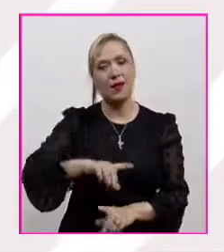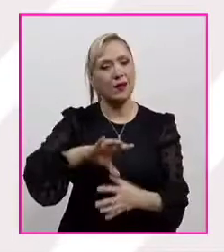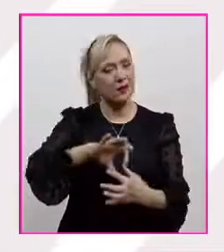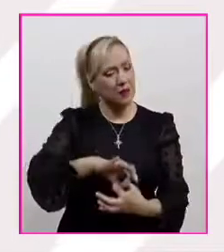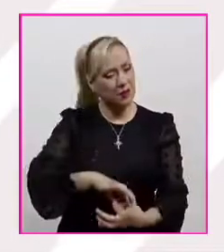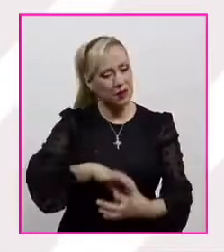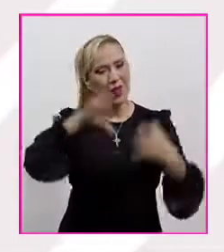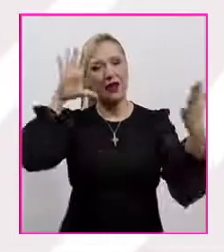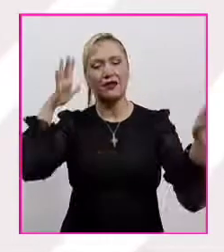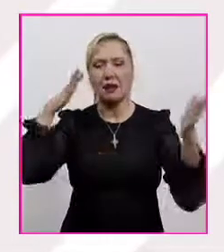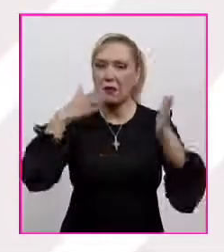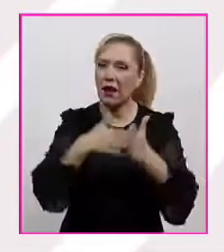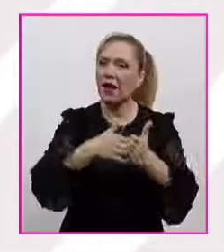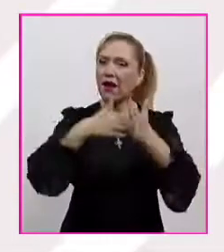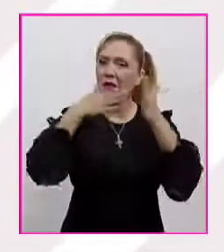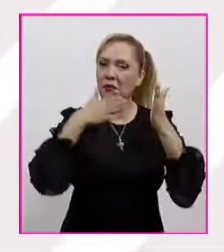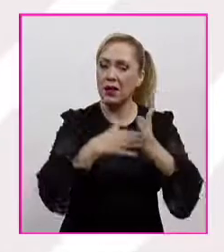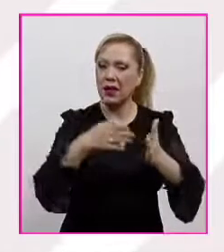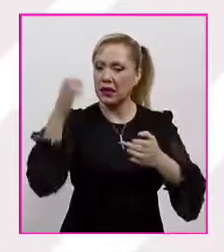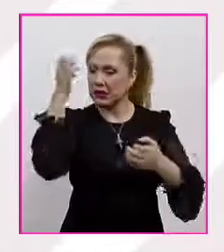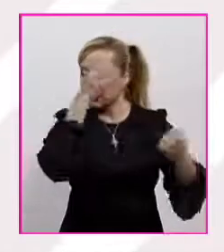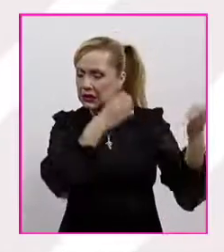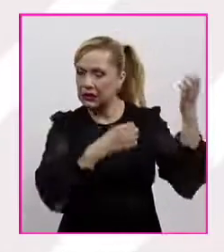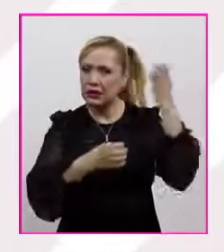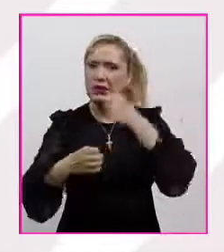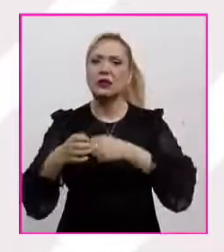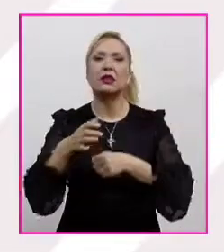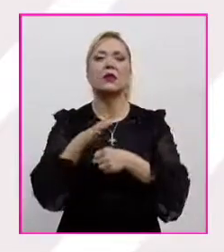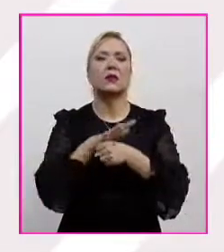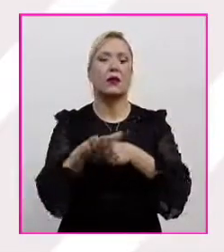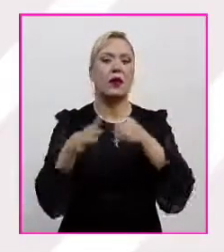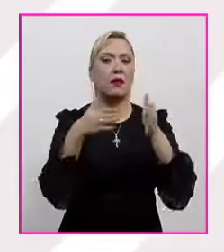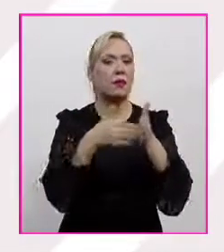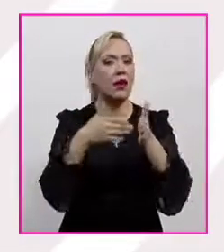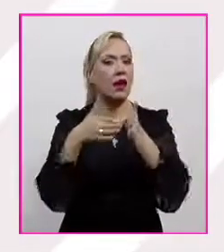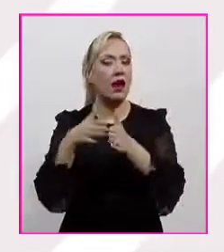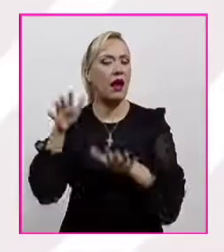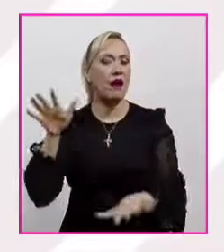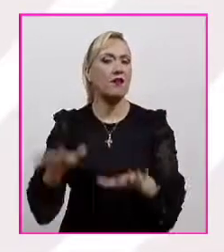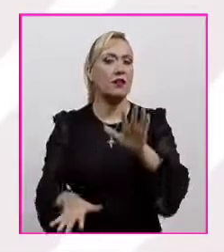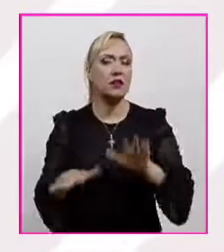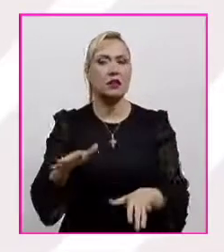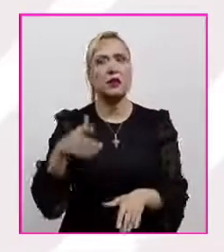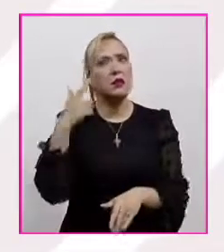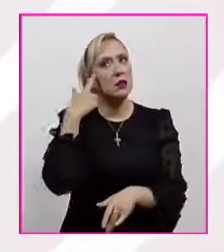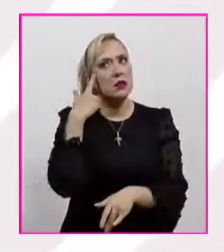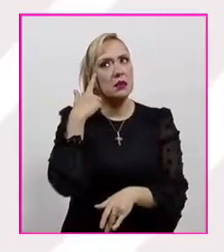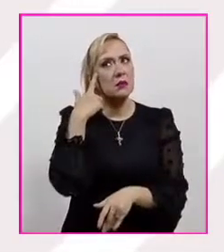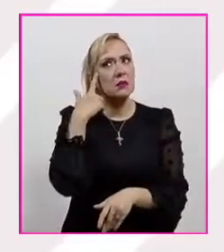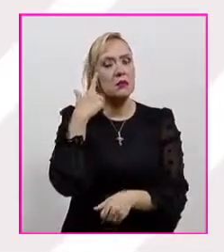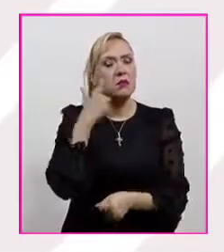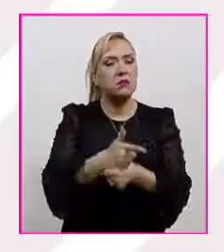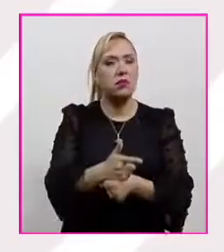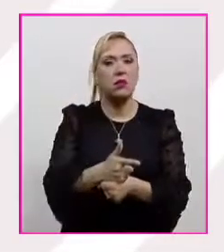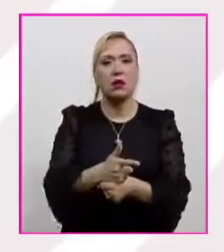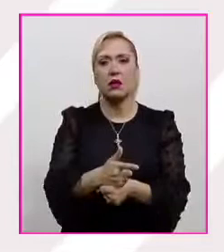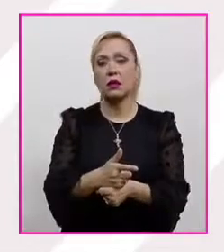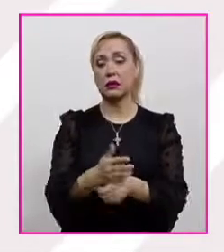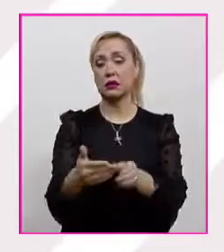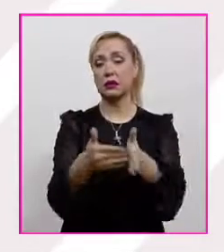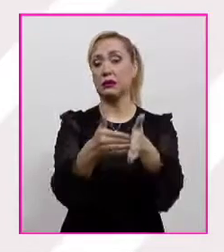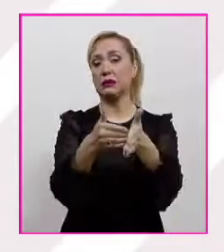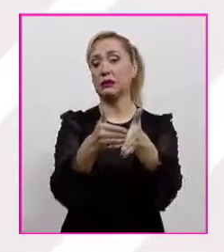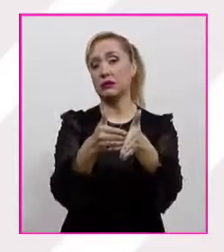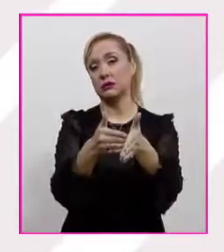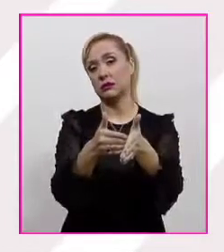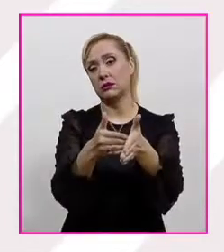esas barreras y tenemos que analizar este tipo de barreras que a veces sin darnos cuenta ponemos y que se obstaculice